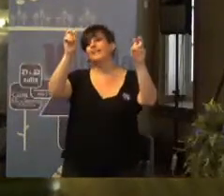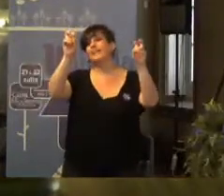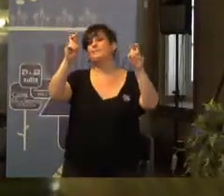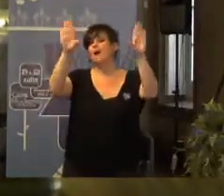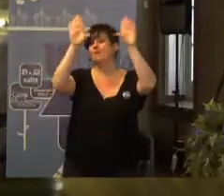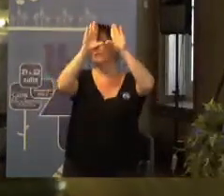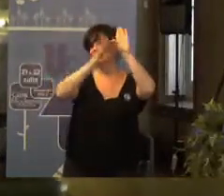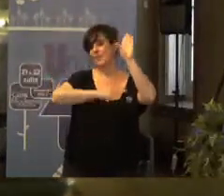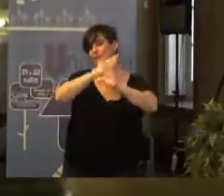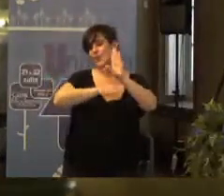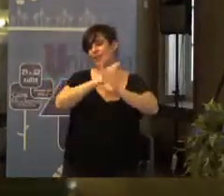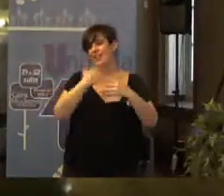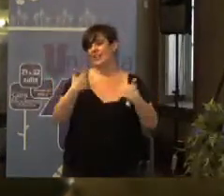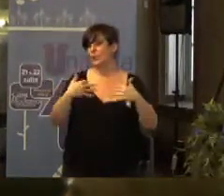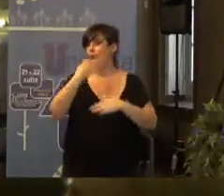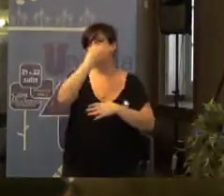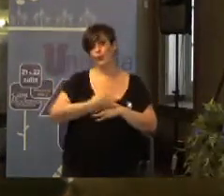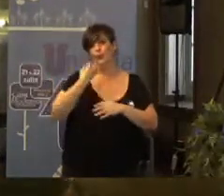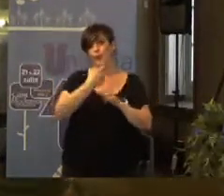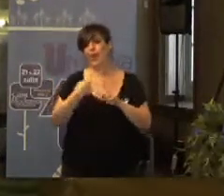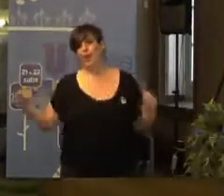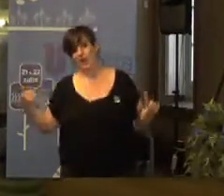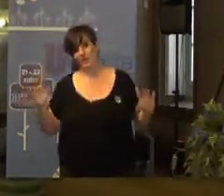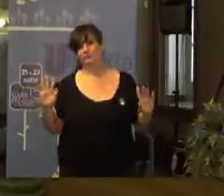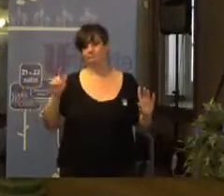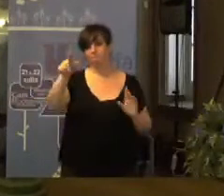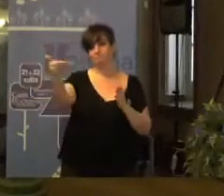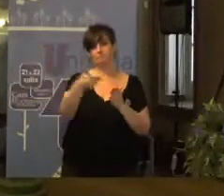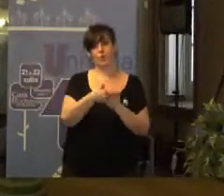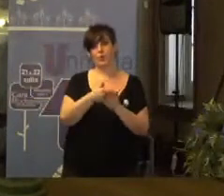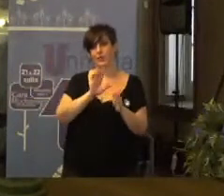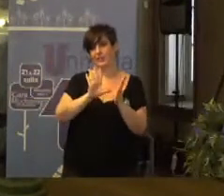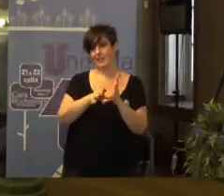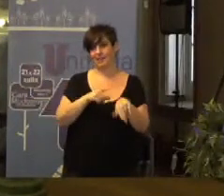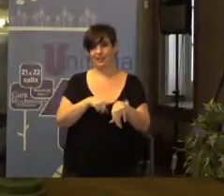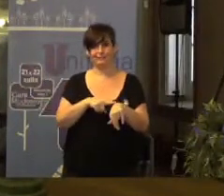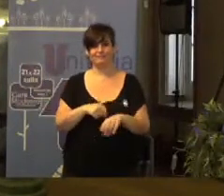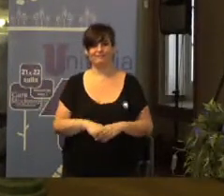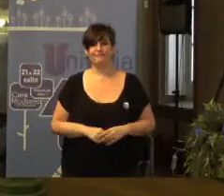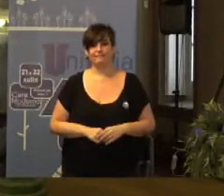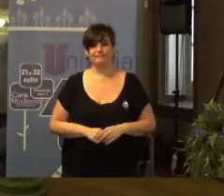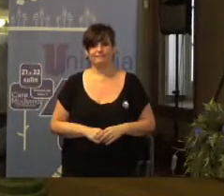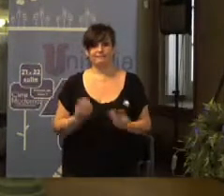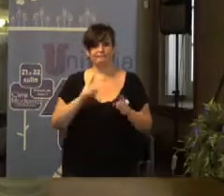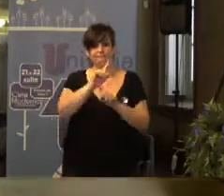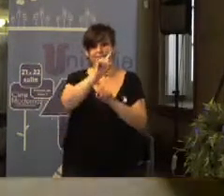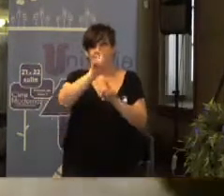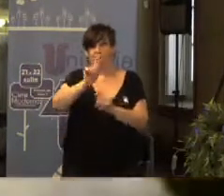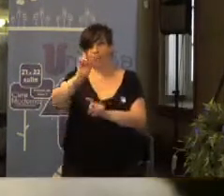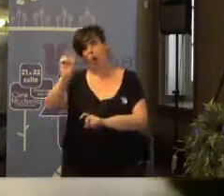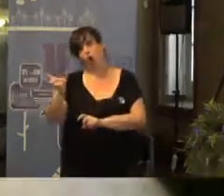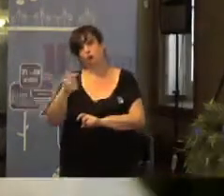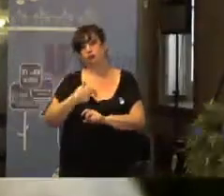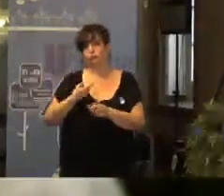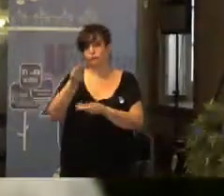moito falar. Non dá tempo, nos plantexas isto moi tarde. As outras cuestións eu devolvo chas a ti tamén, porque ao final